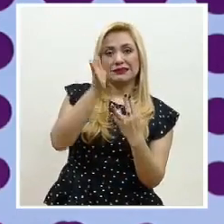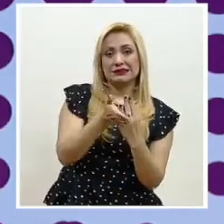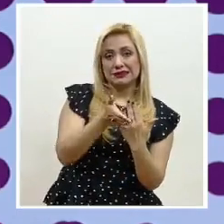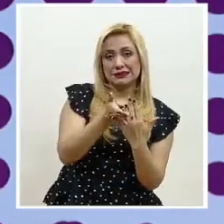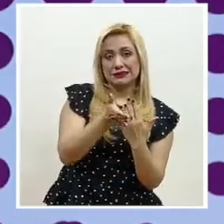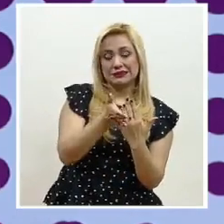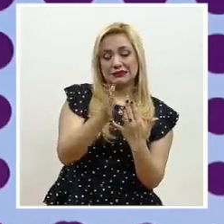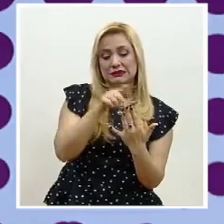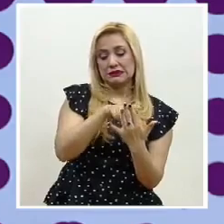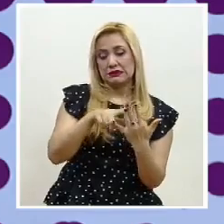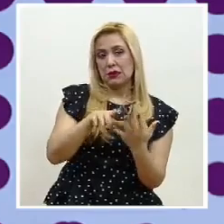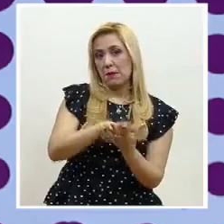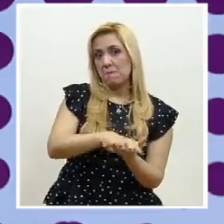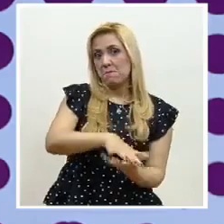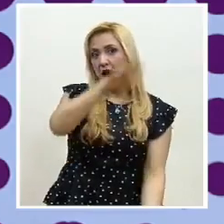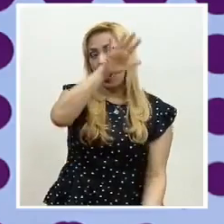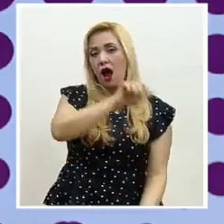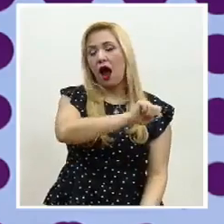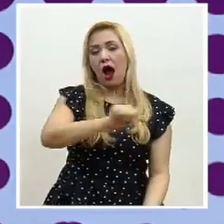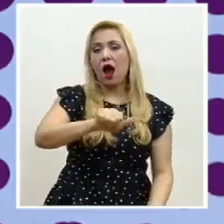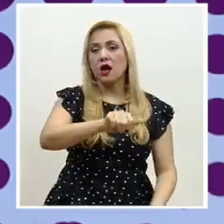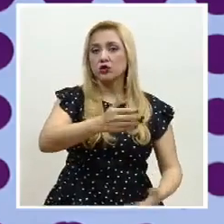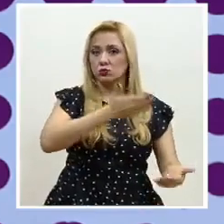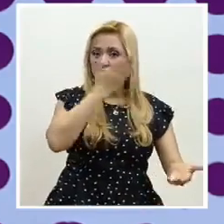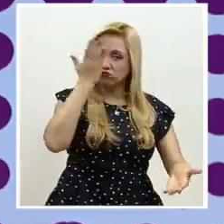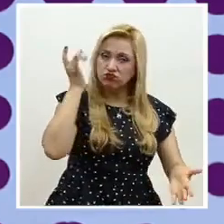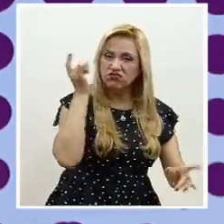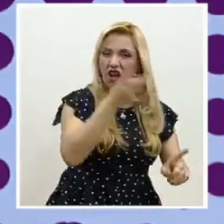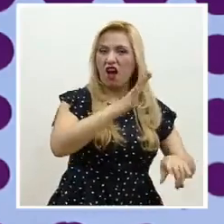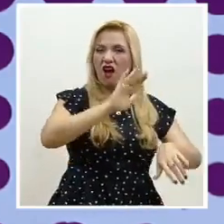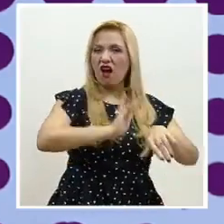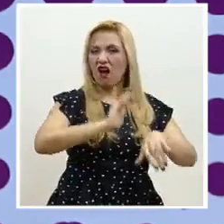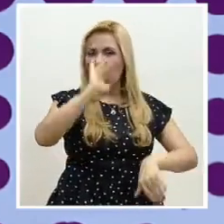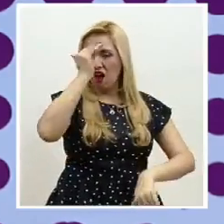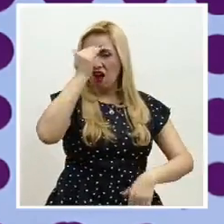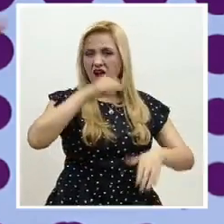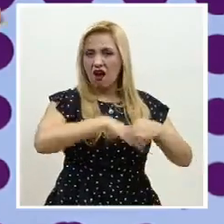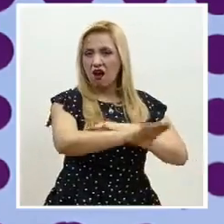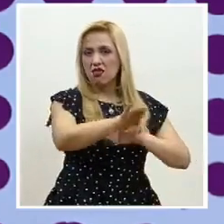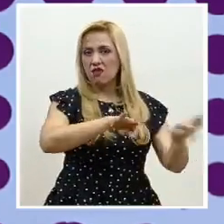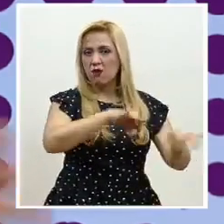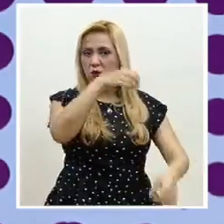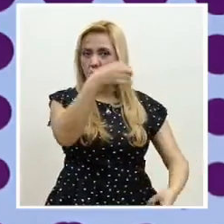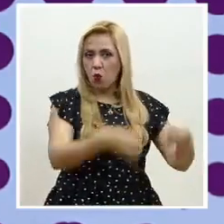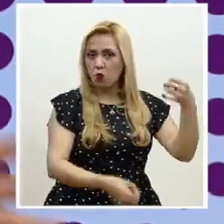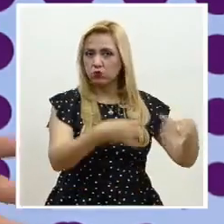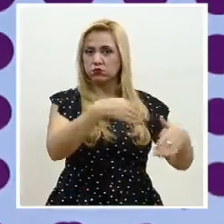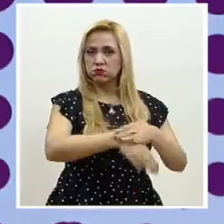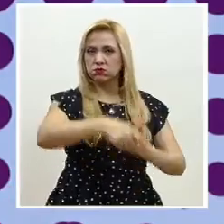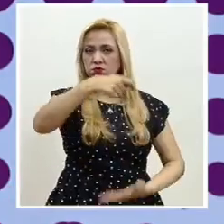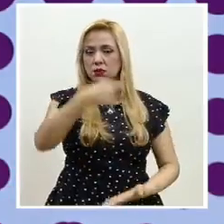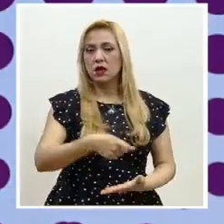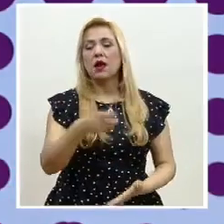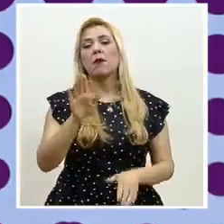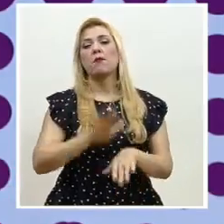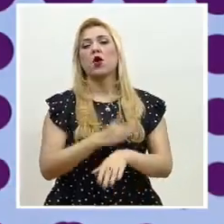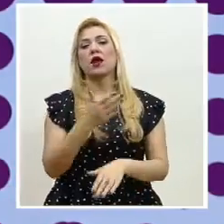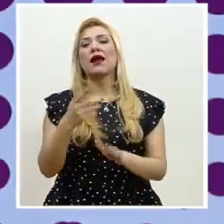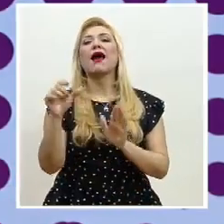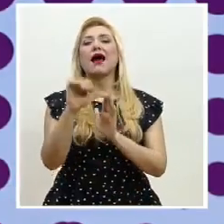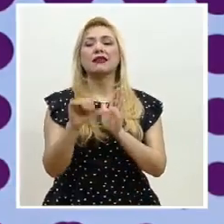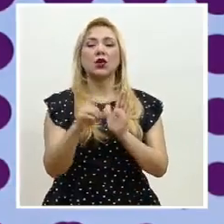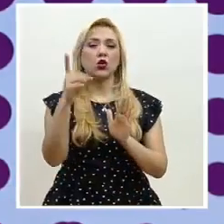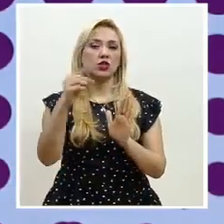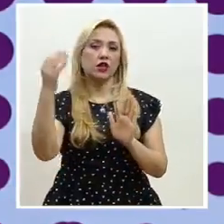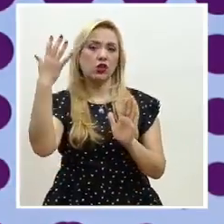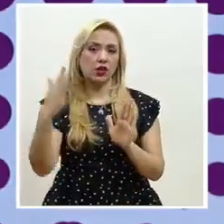de los miembros de la carrera judicial federal del contenidos en ese entonces en el 110 de la propia ley orgánica. O sea, había un